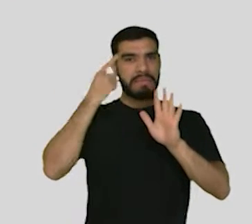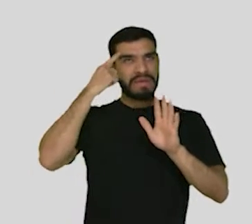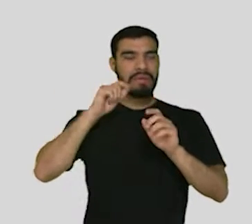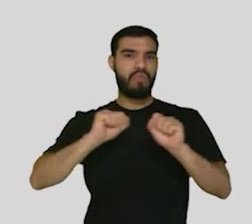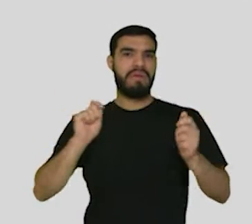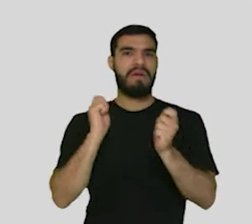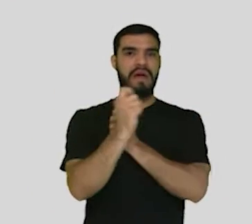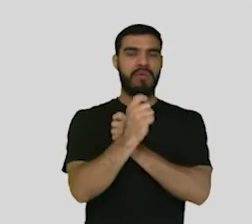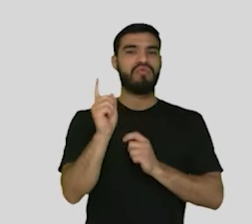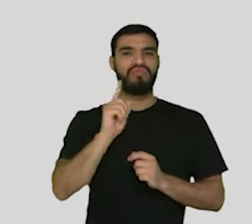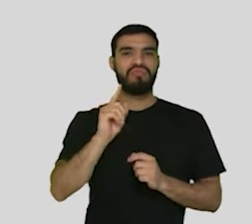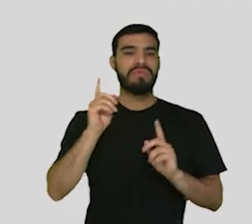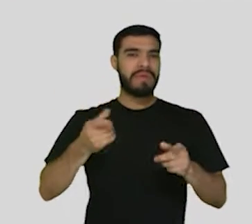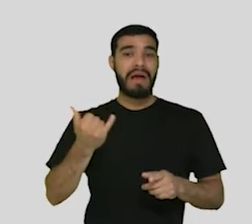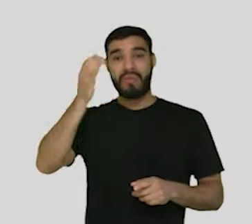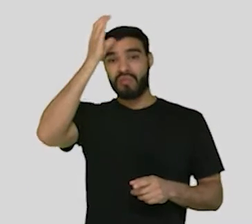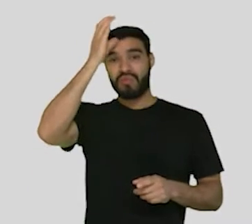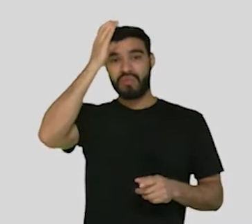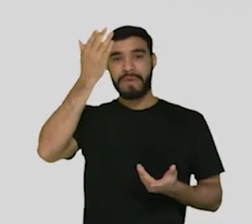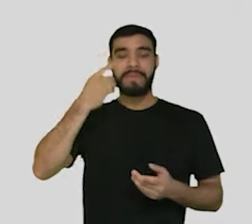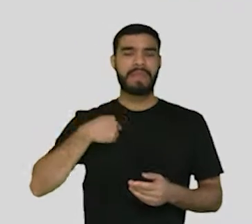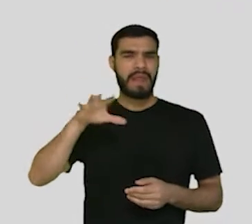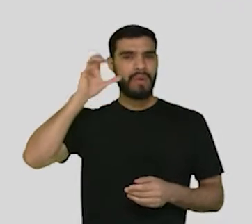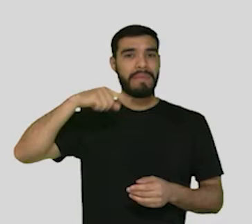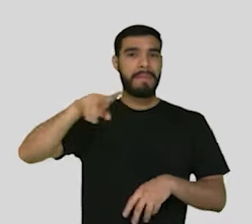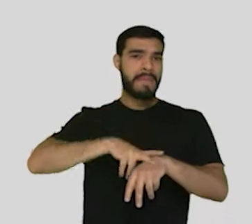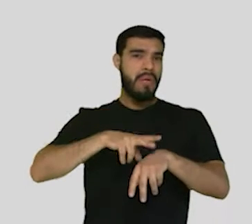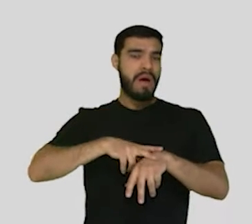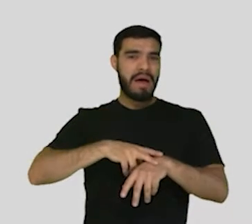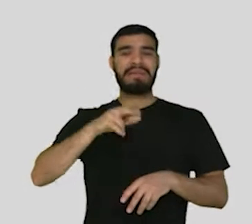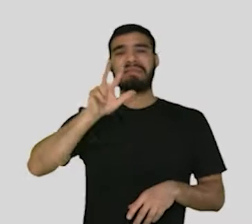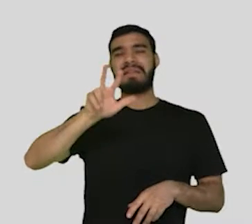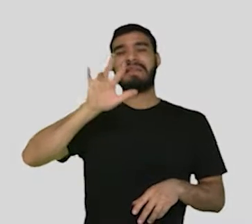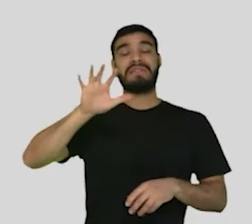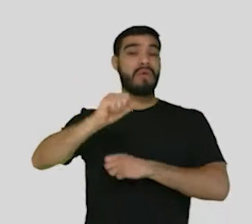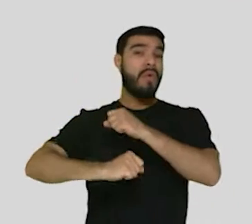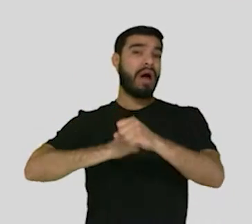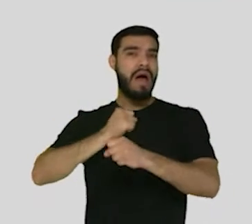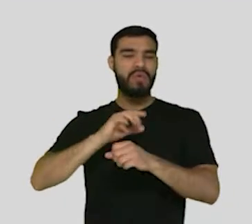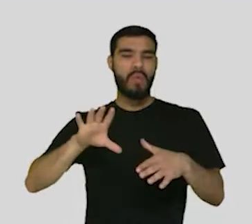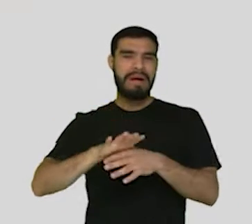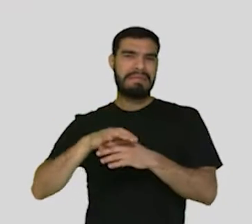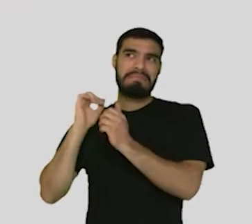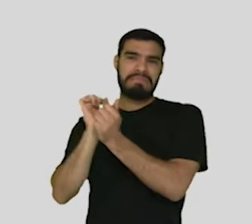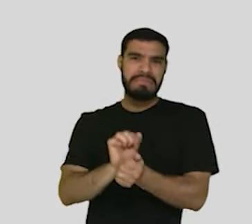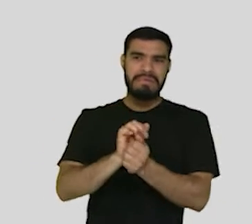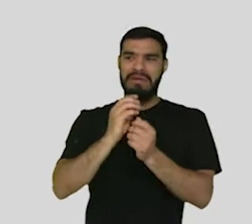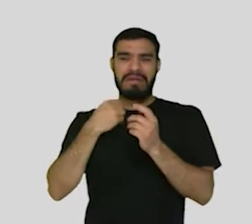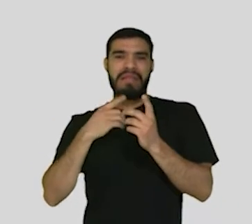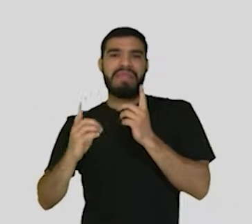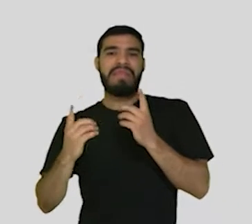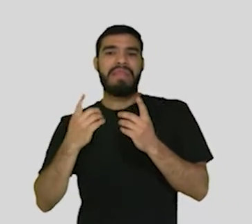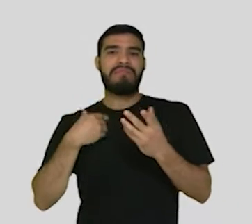en Areje. Ñande ñande mandó a maná petén ley ningo y prenda jena ñande yepo